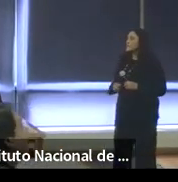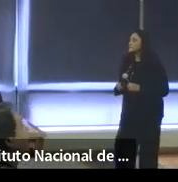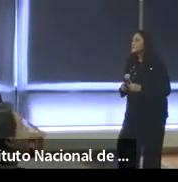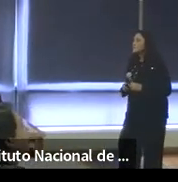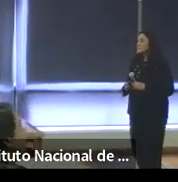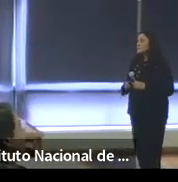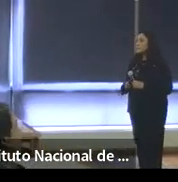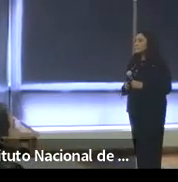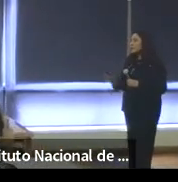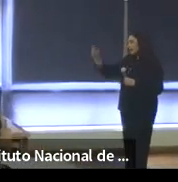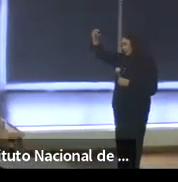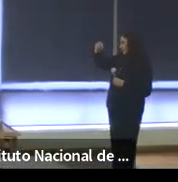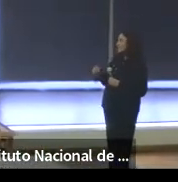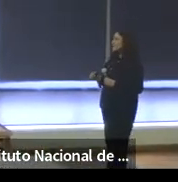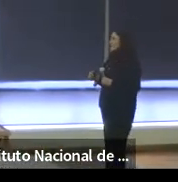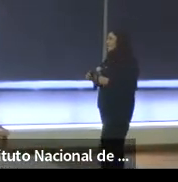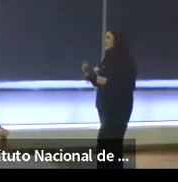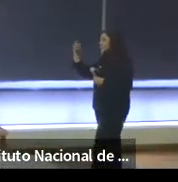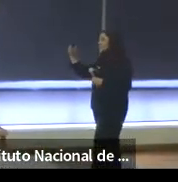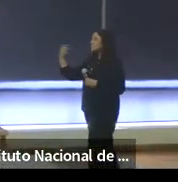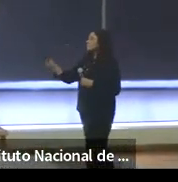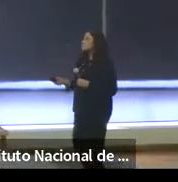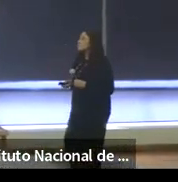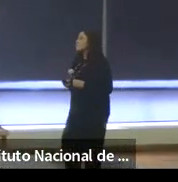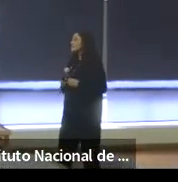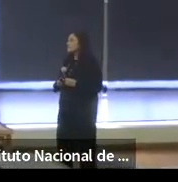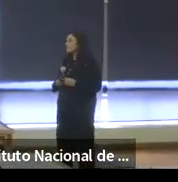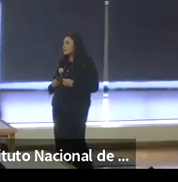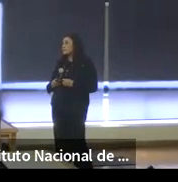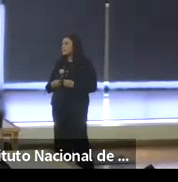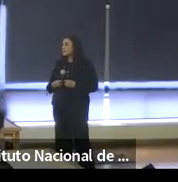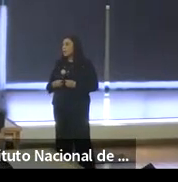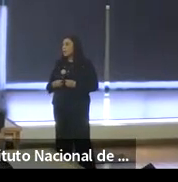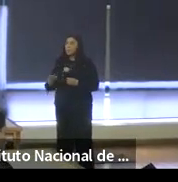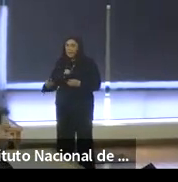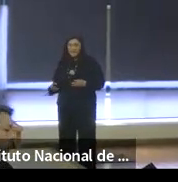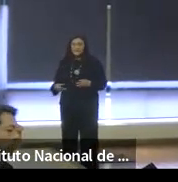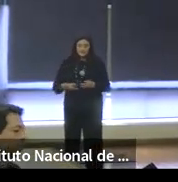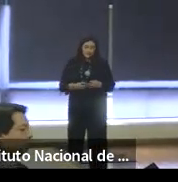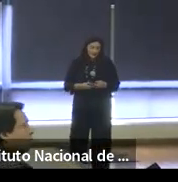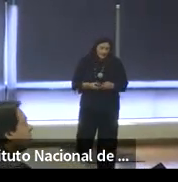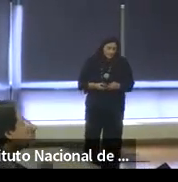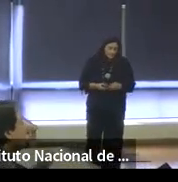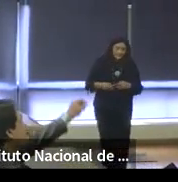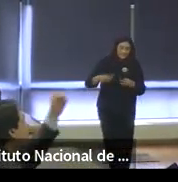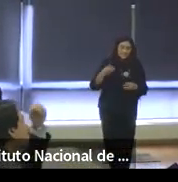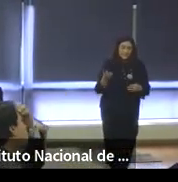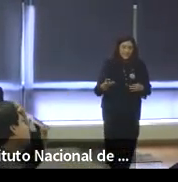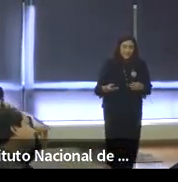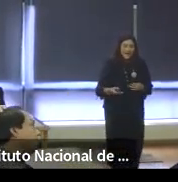la confianza con la confianza en ti de que puedes solucionar ese conflicto O puedes